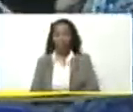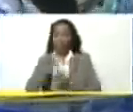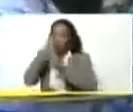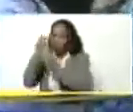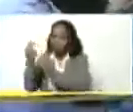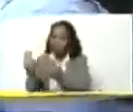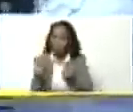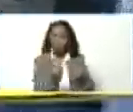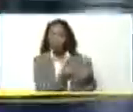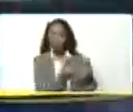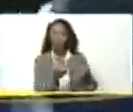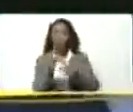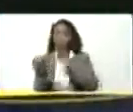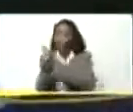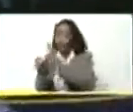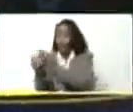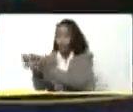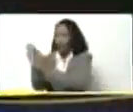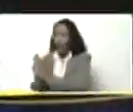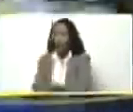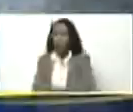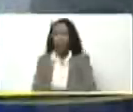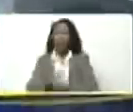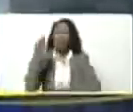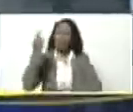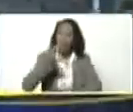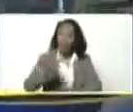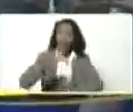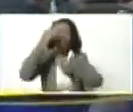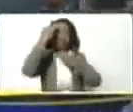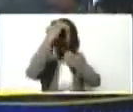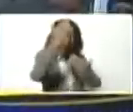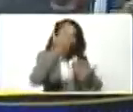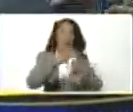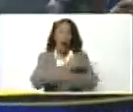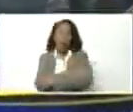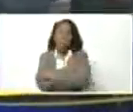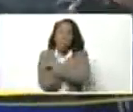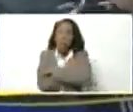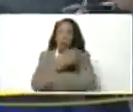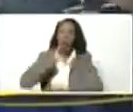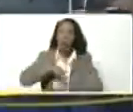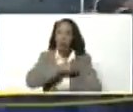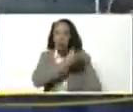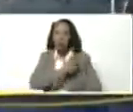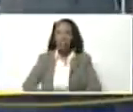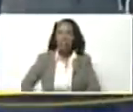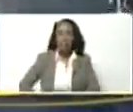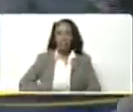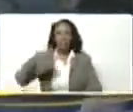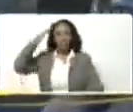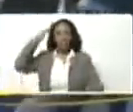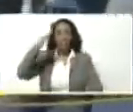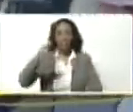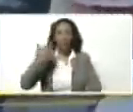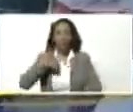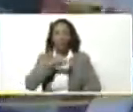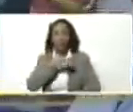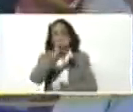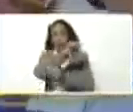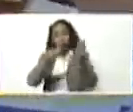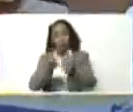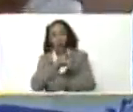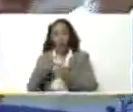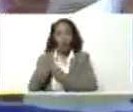Bienvenida. Ponle micrófono. Trasladarle, verdad, los saludos y un abrazo de nuestro presidente, el comandante Daniel, de nuestra vicepresidenta,